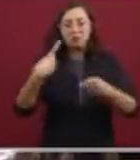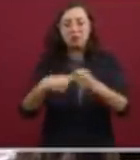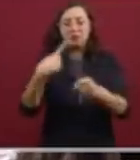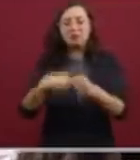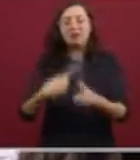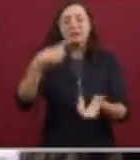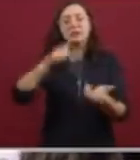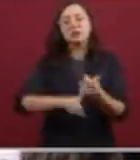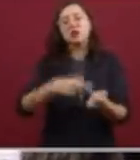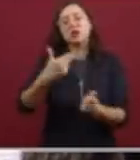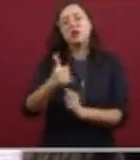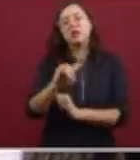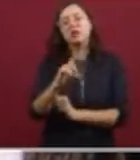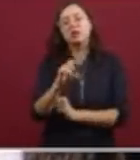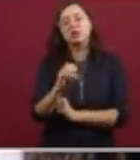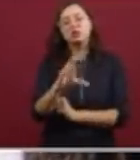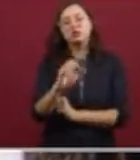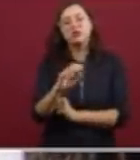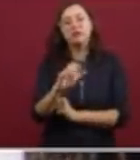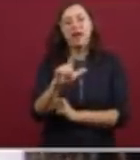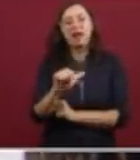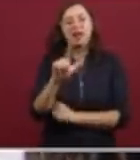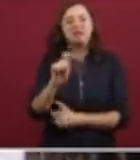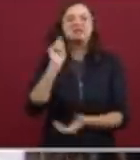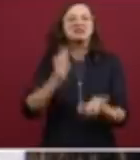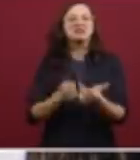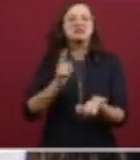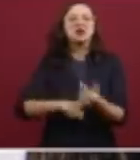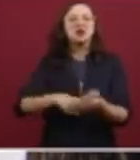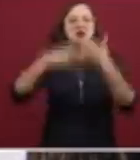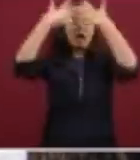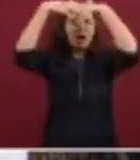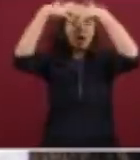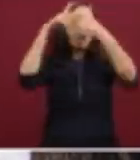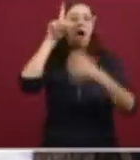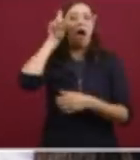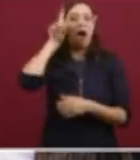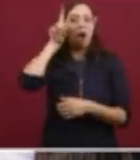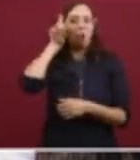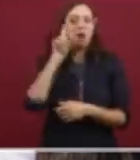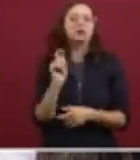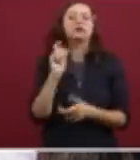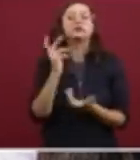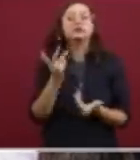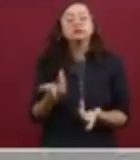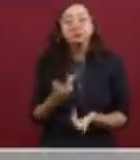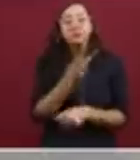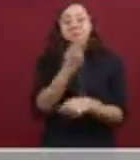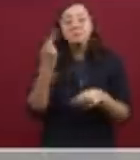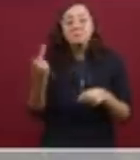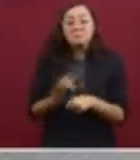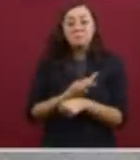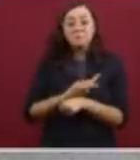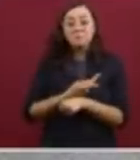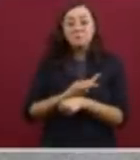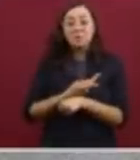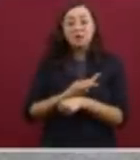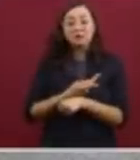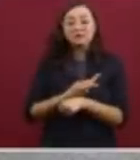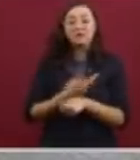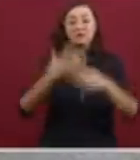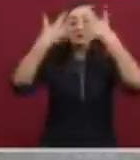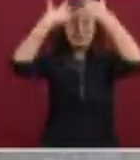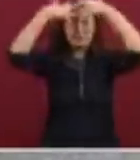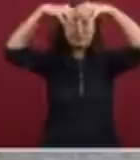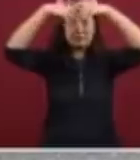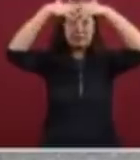hidrocefalia. Esto da como consecuencia que a través de un tubo que se implanta en el